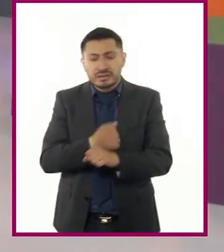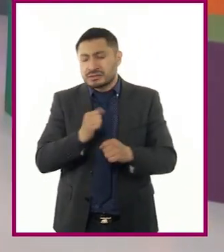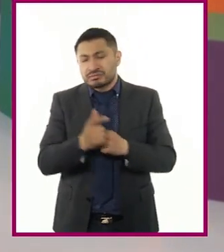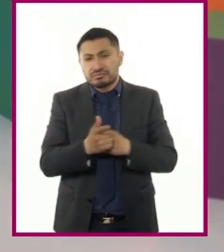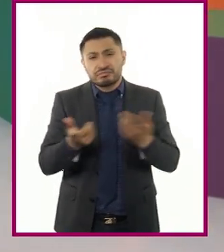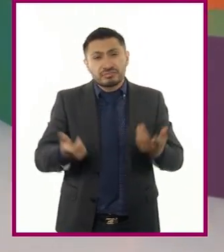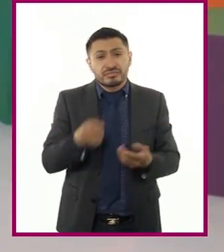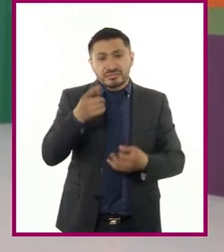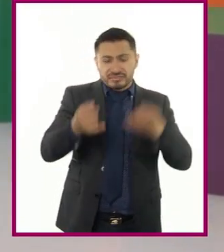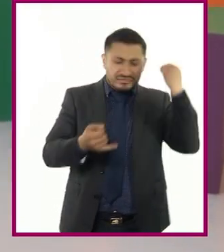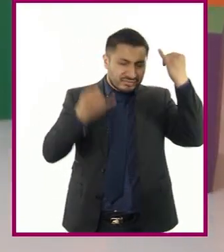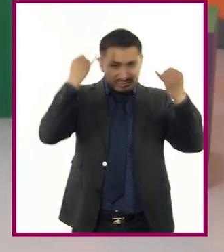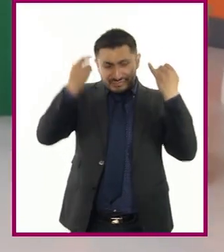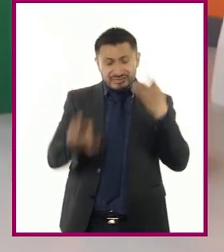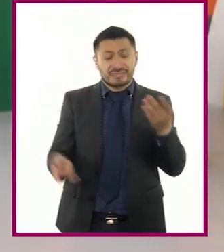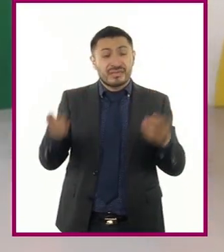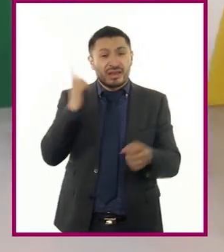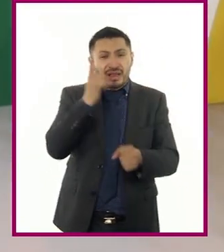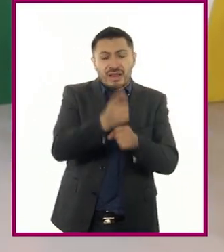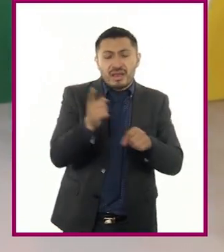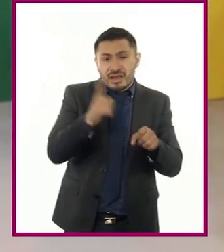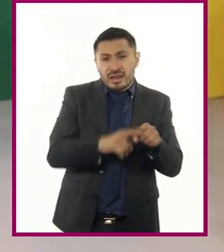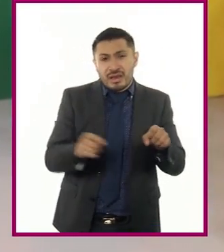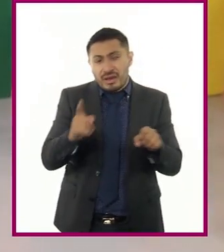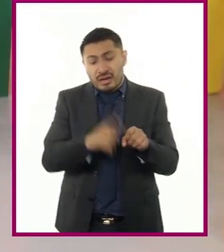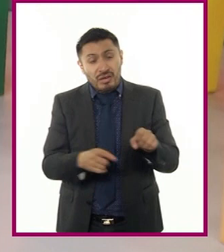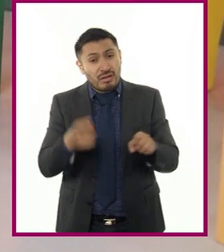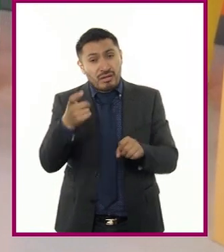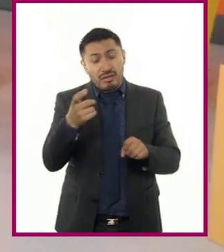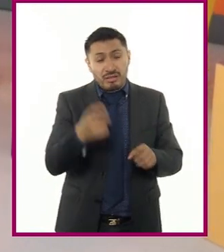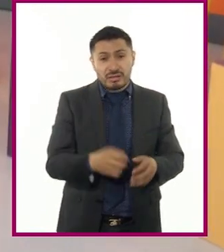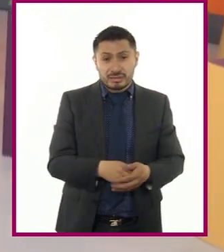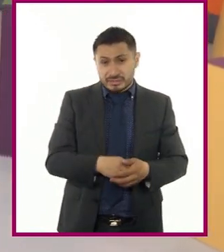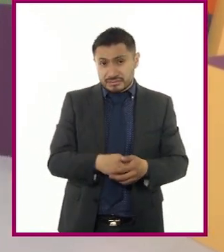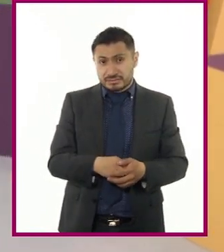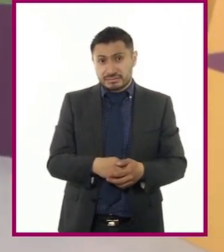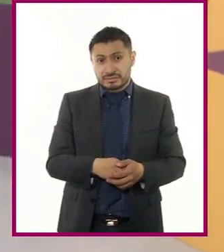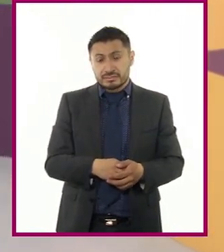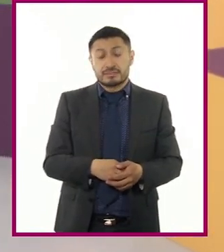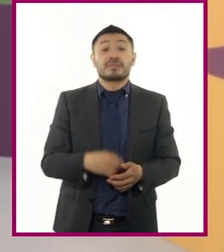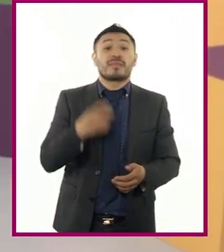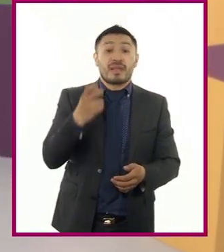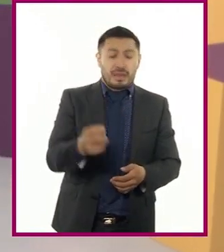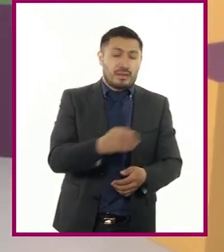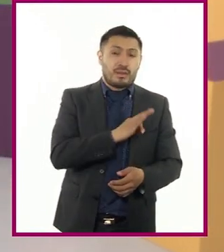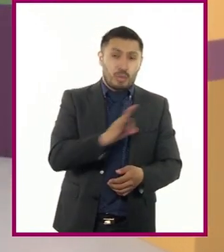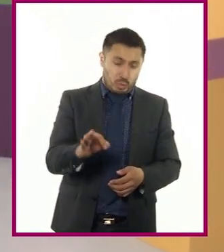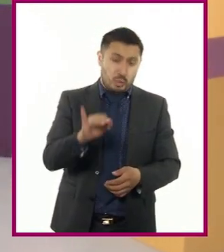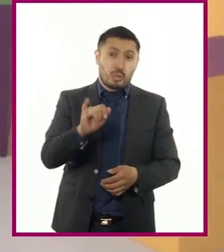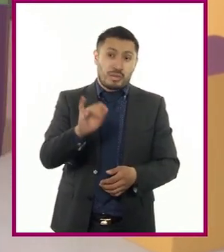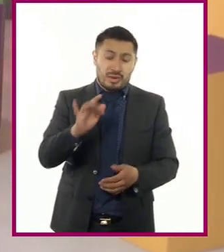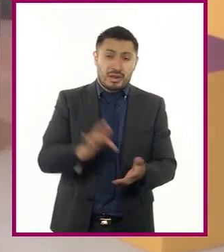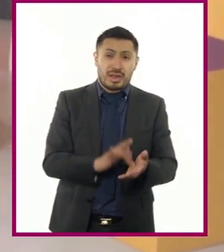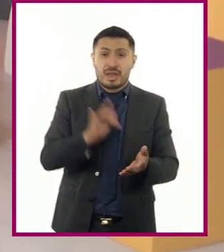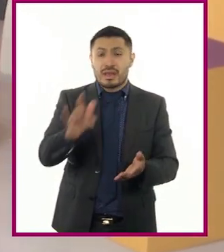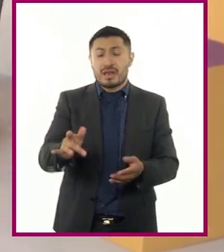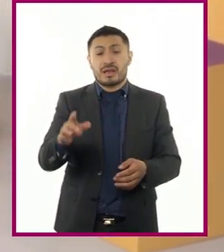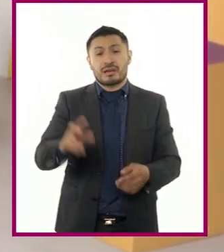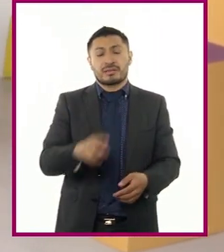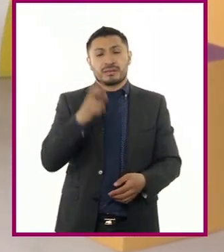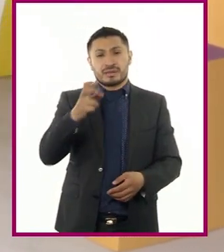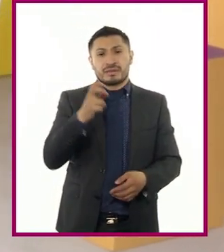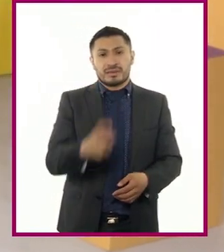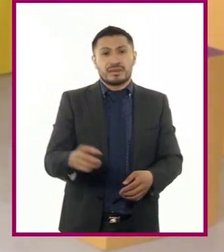imaginan poder definir un color a través de la proporcionalidad inversa? Pues esto es posible gracias al espectro